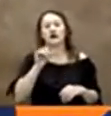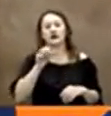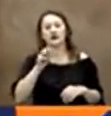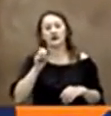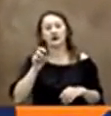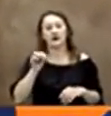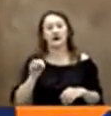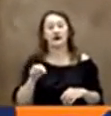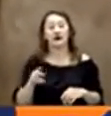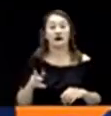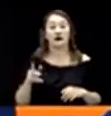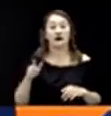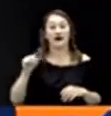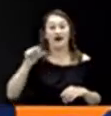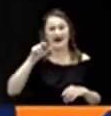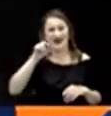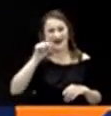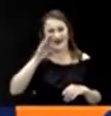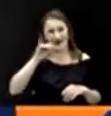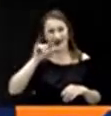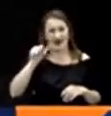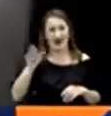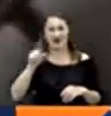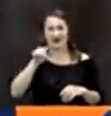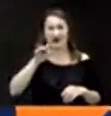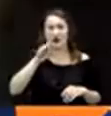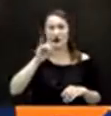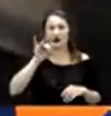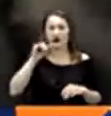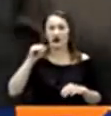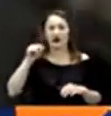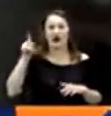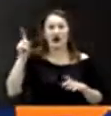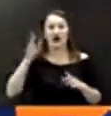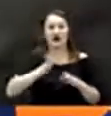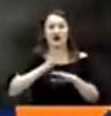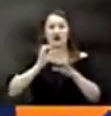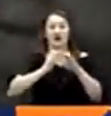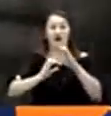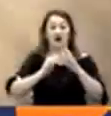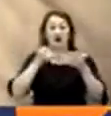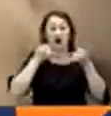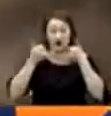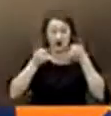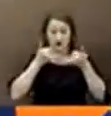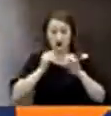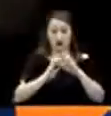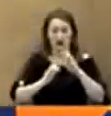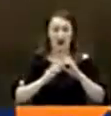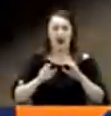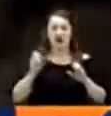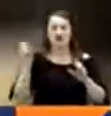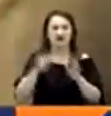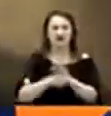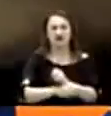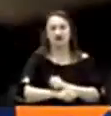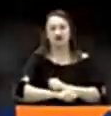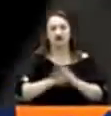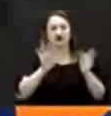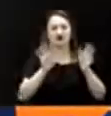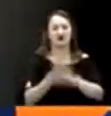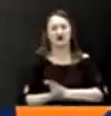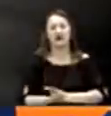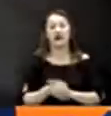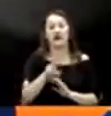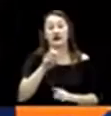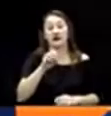coalición liderada por Arabia Saudita, que destruyó un centro de telecomunicaciones en Odeida, ciudad controlada por rebeldes hutíes, y al menos